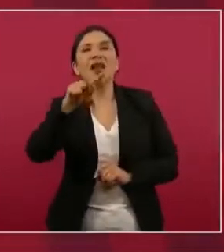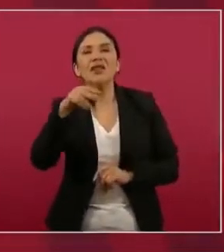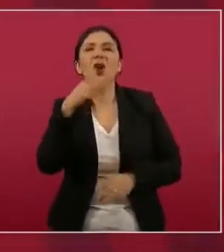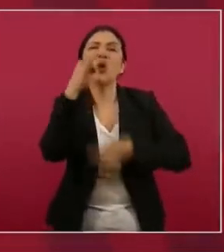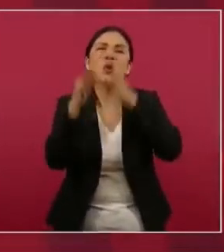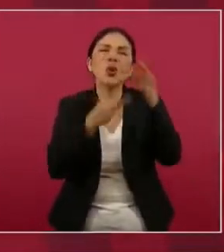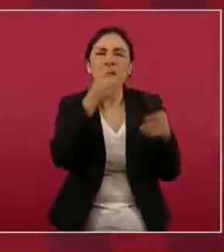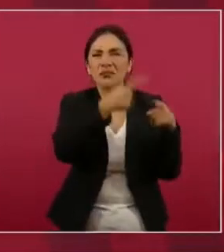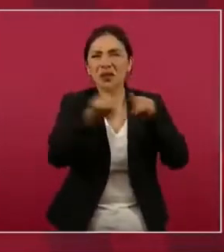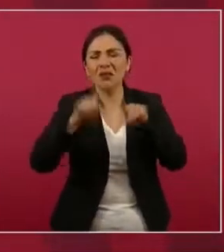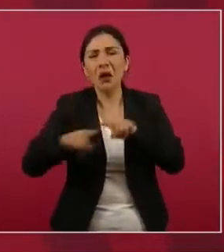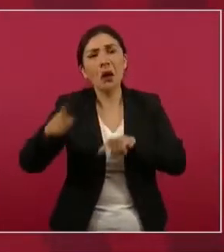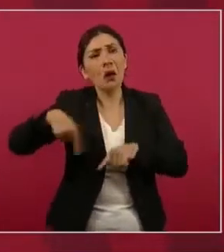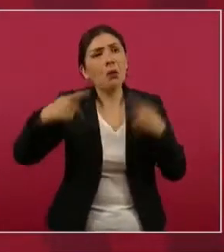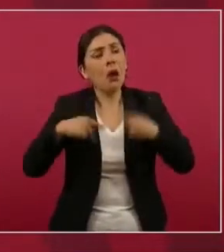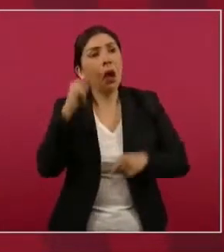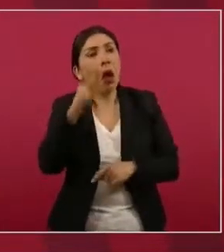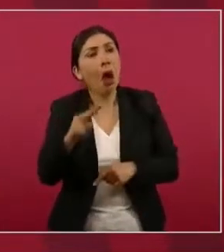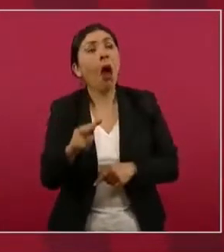le funcionó,